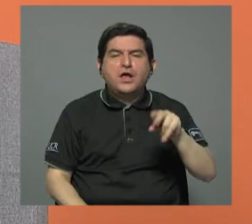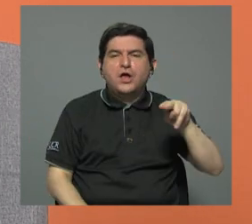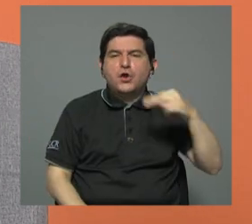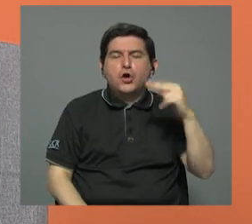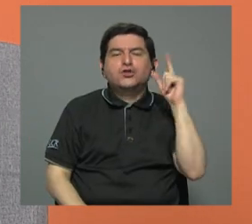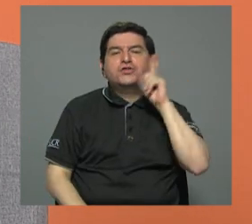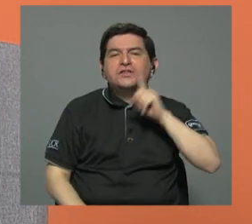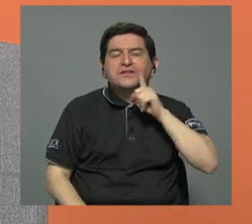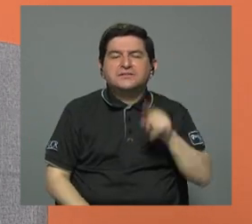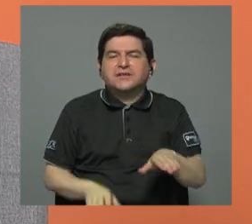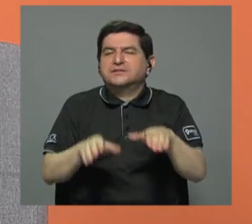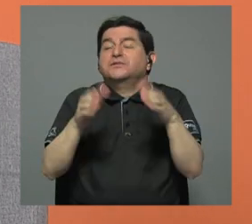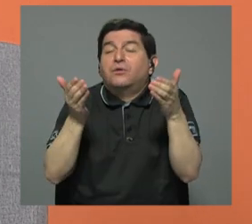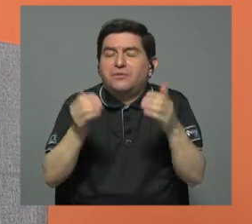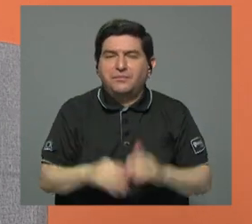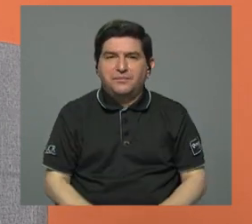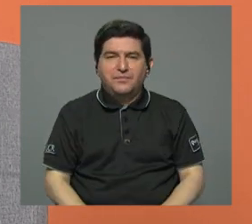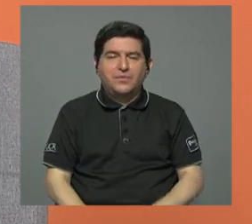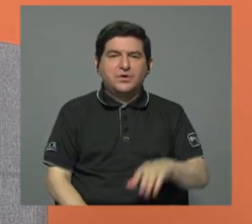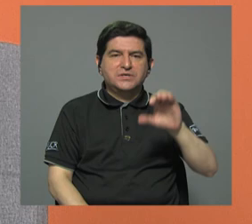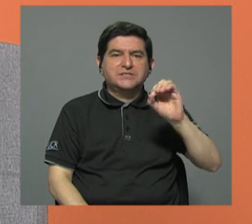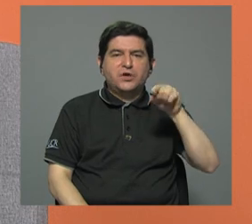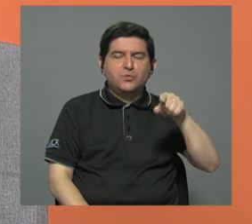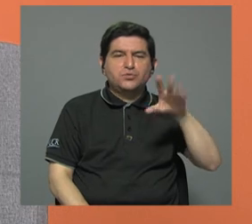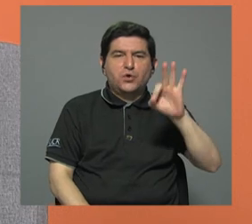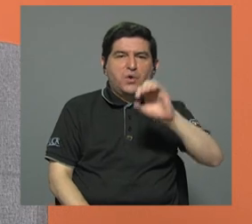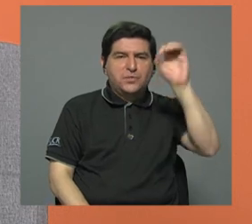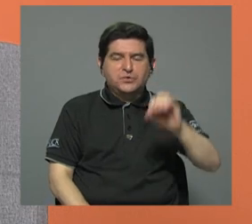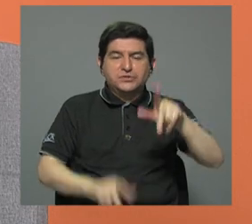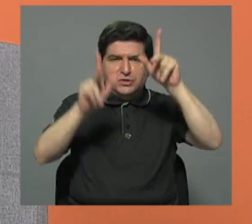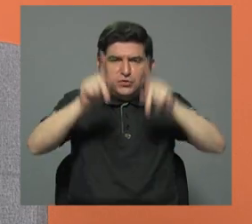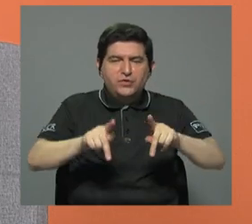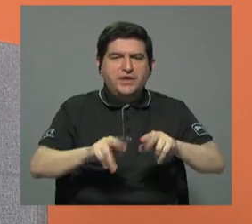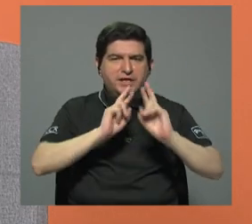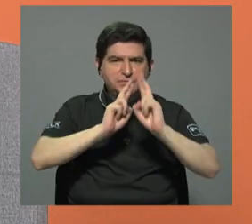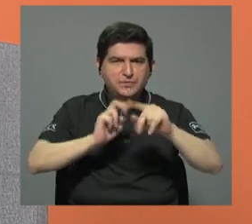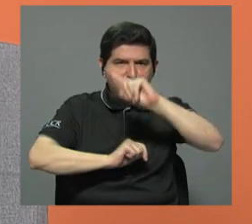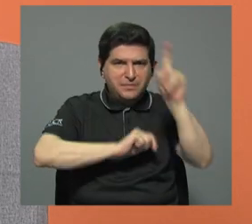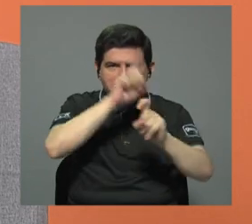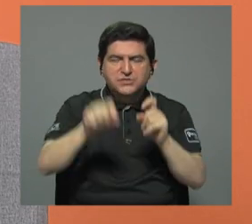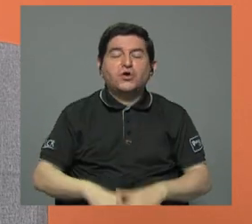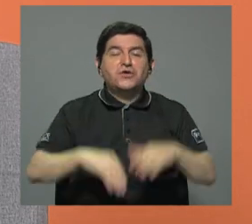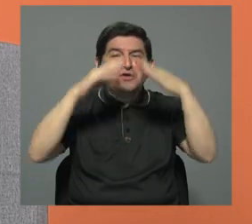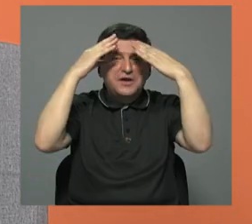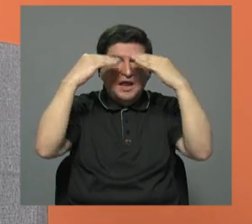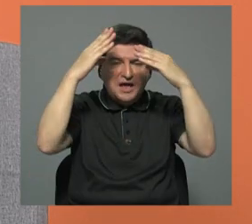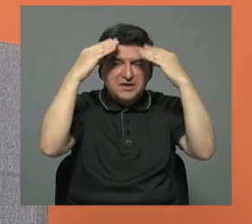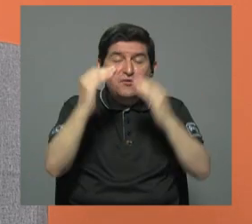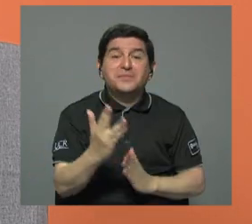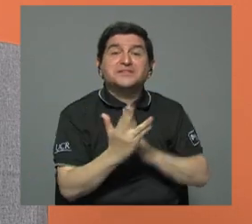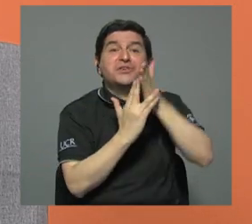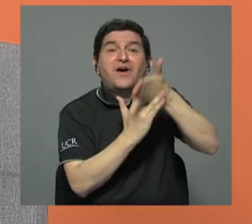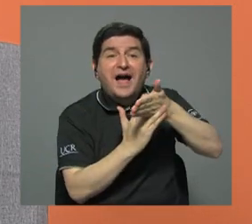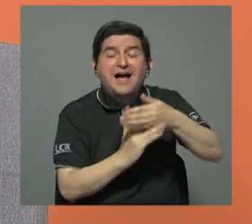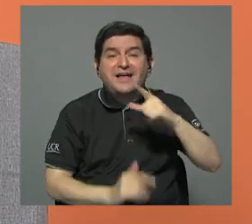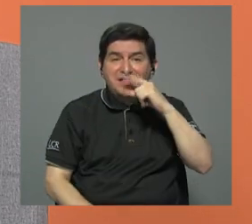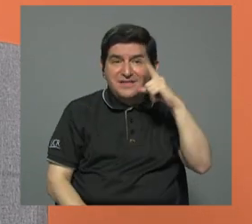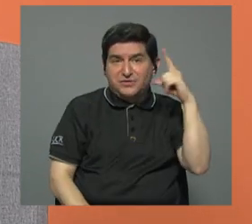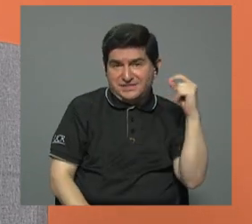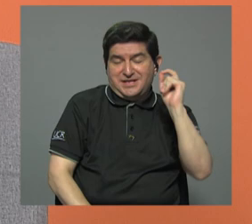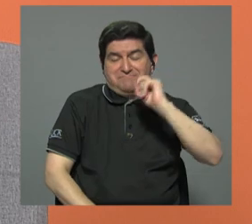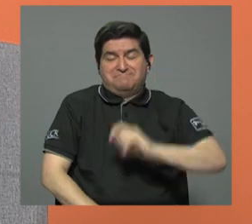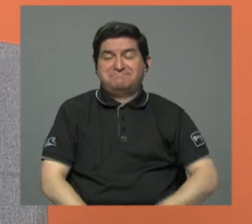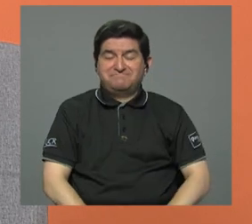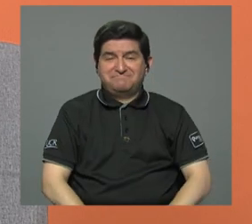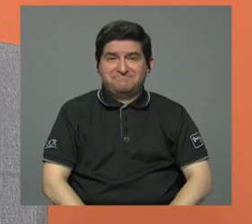falsas eventualmente, uh-huh. y solo 0.9% de las personas encuestadas indicaron que se informan bien a través de WhatsApp. O diariamente a través de